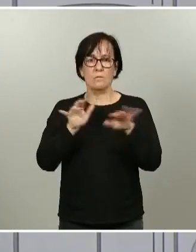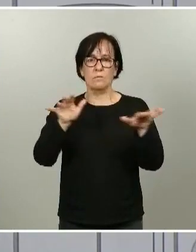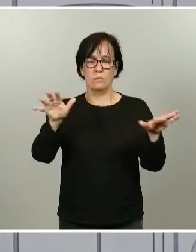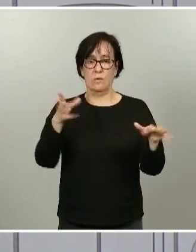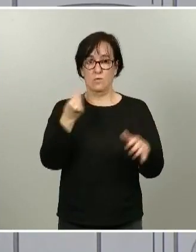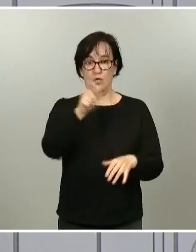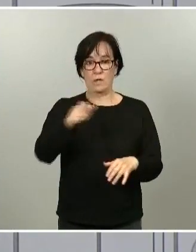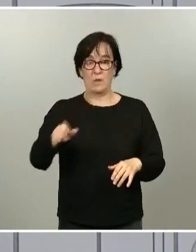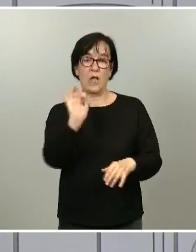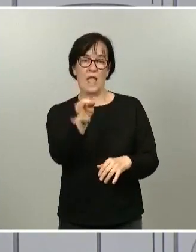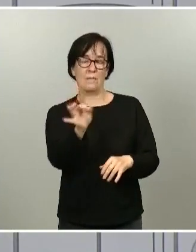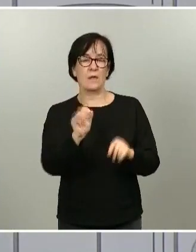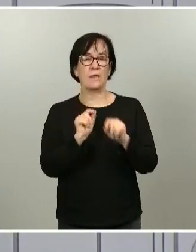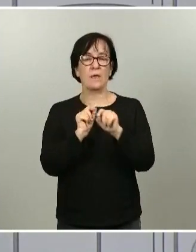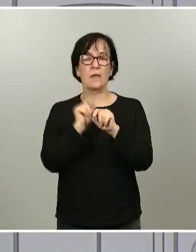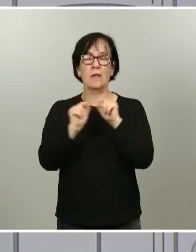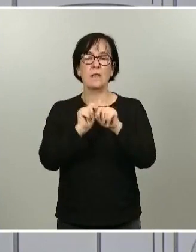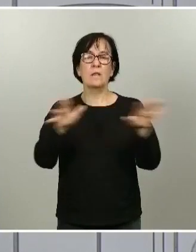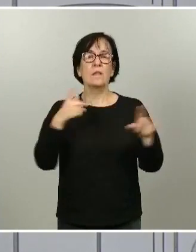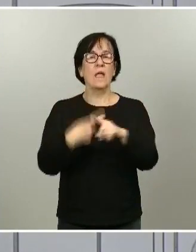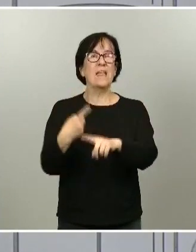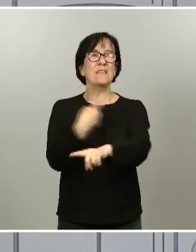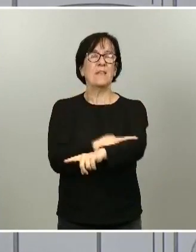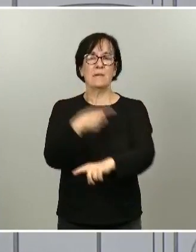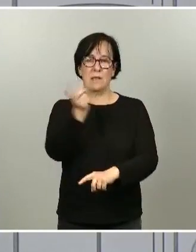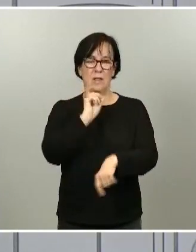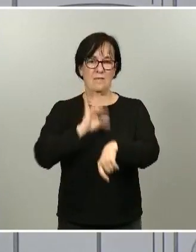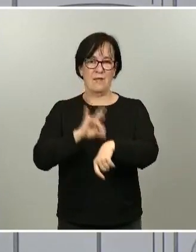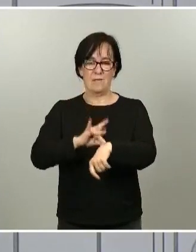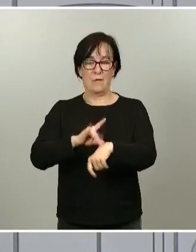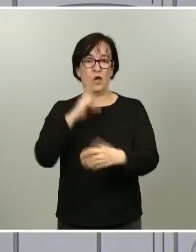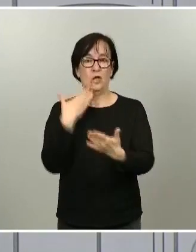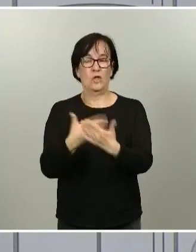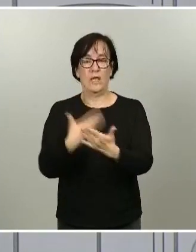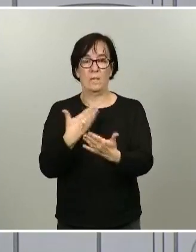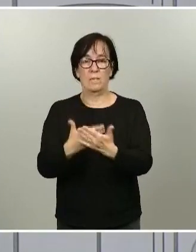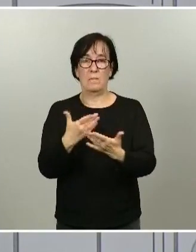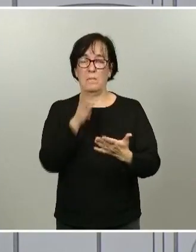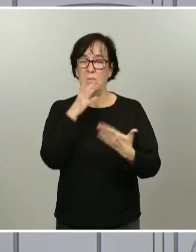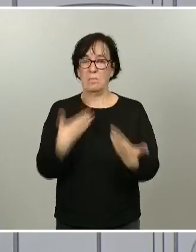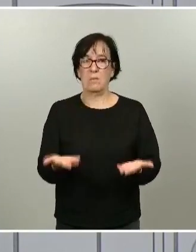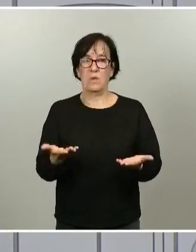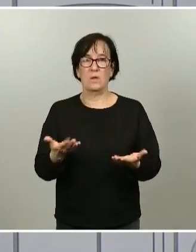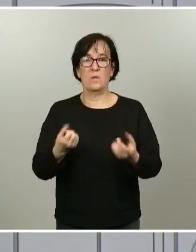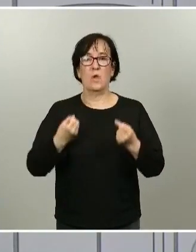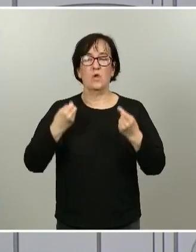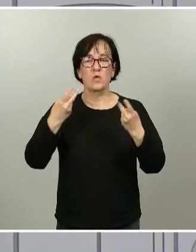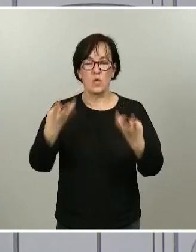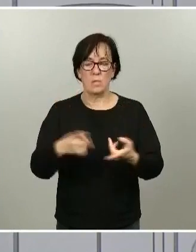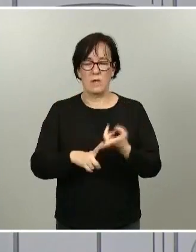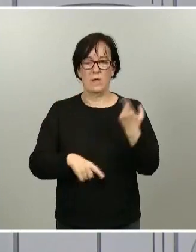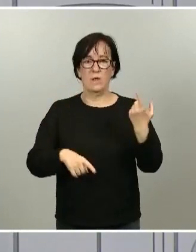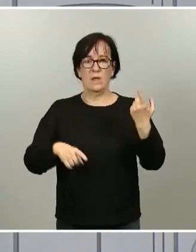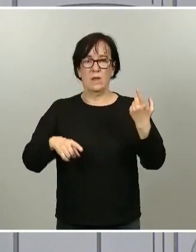la transmisibilidad no es excesiva en esta enfermedad. Los datos nos demuestran que seguimos teniendo números de reproducción, números de casos secundarios